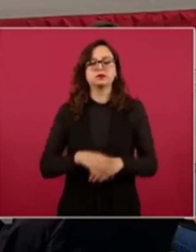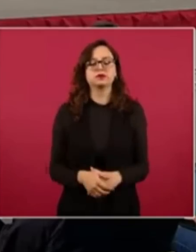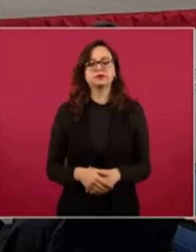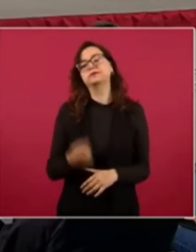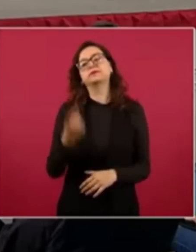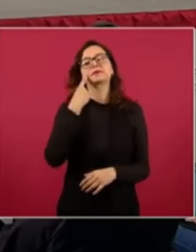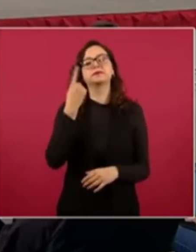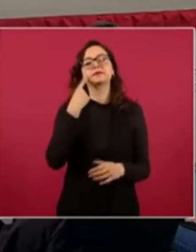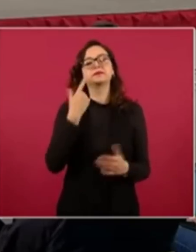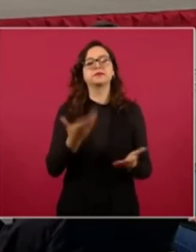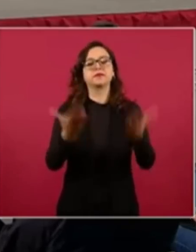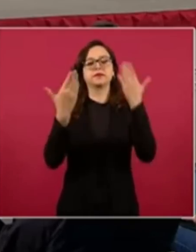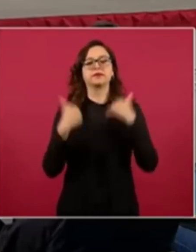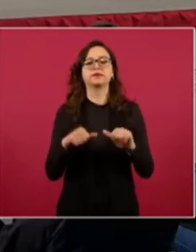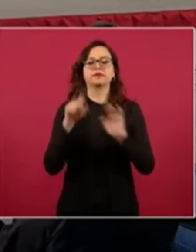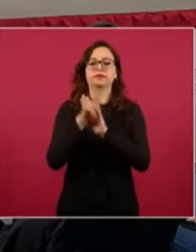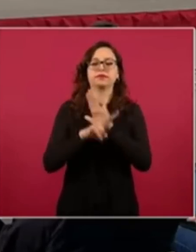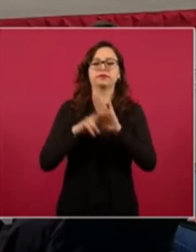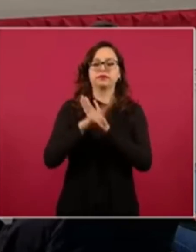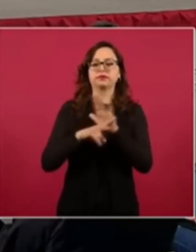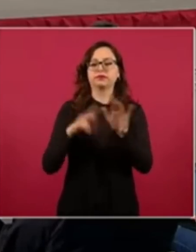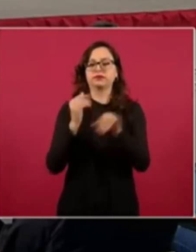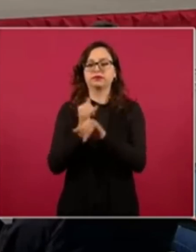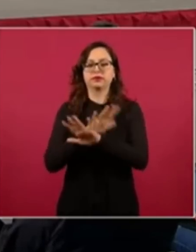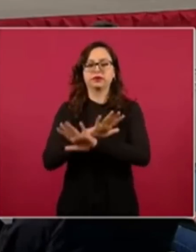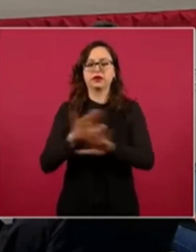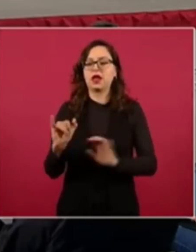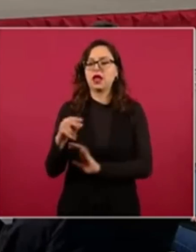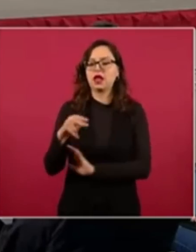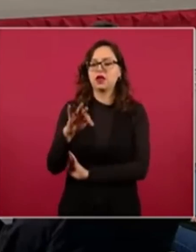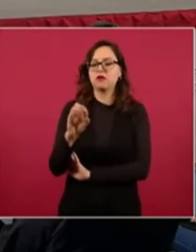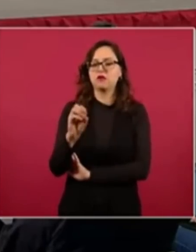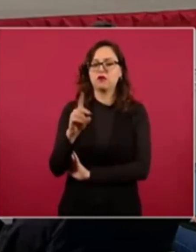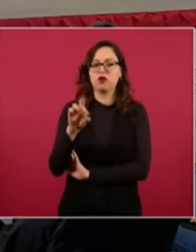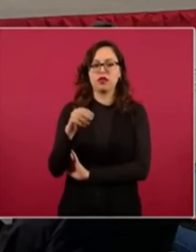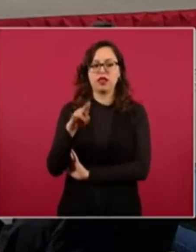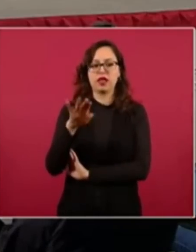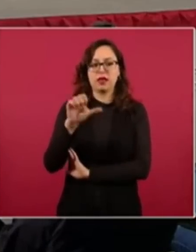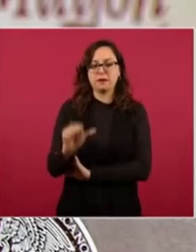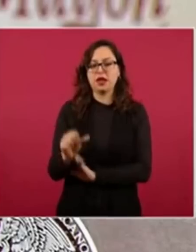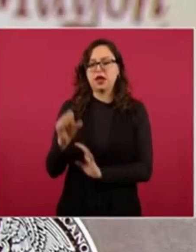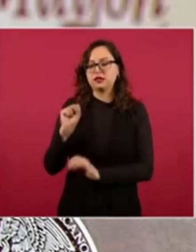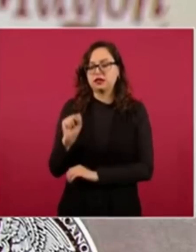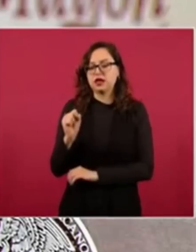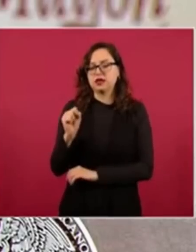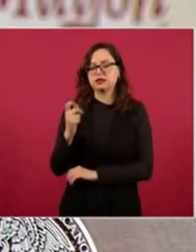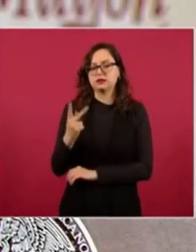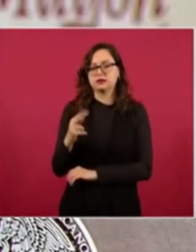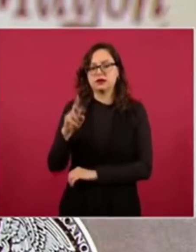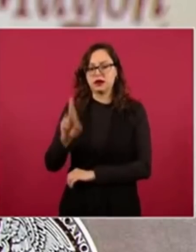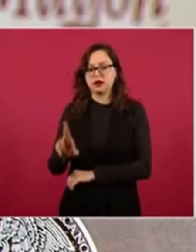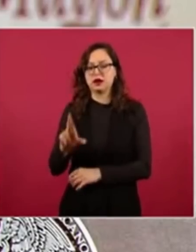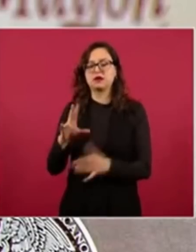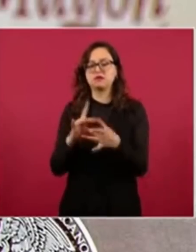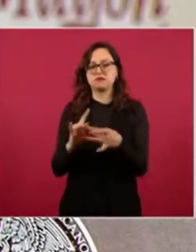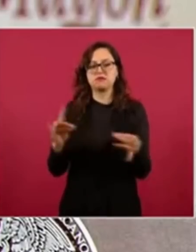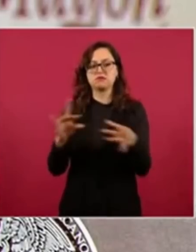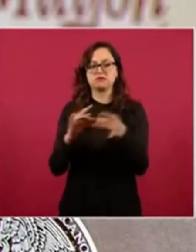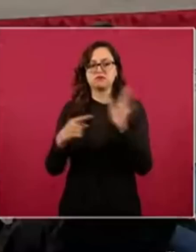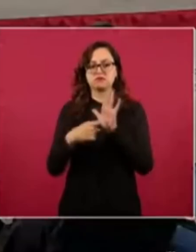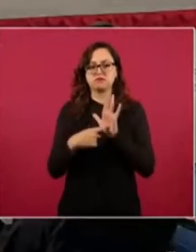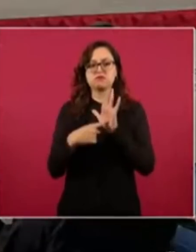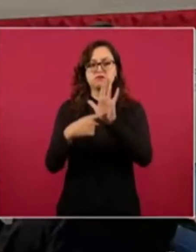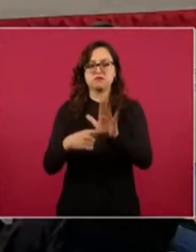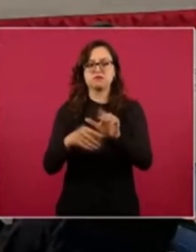video publicado por Infodemia, iniciativa del Sistema Público de Radiodifusión del Estado Mexicano, ¿no?